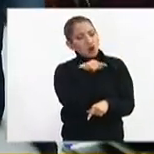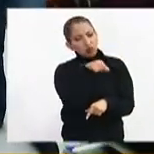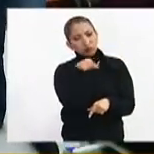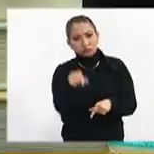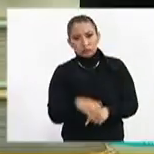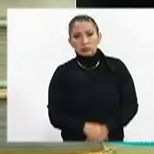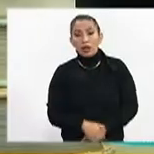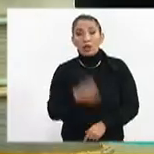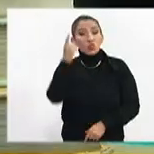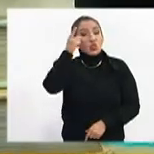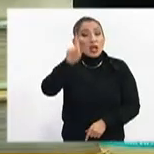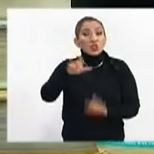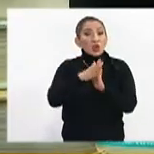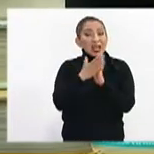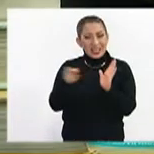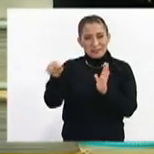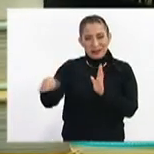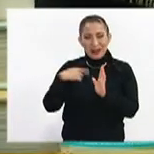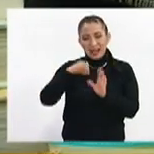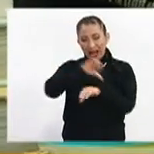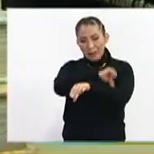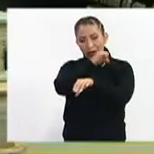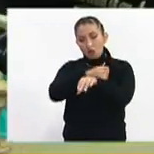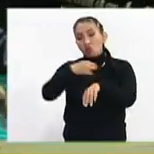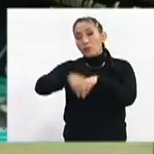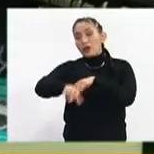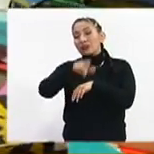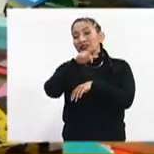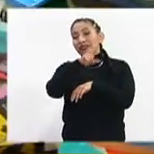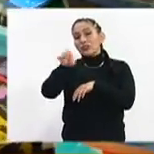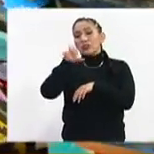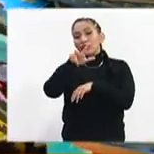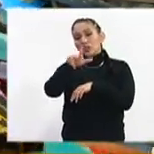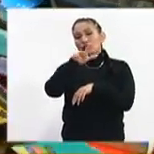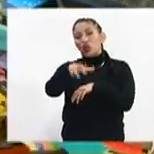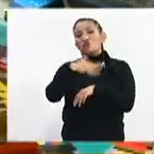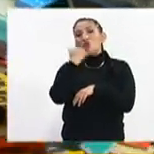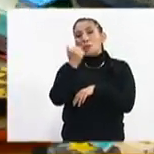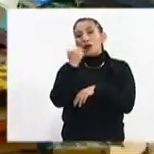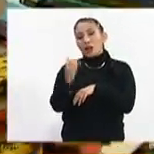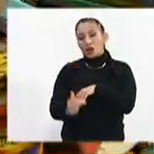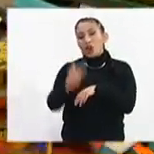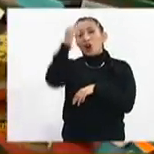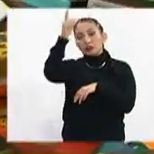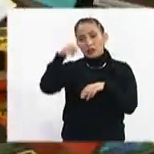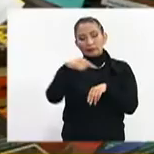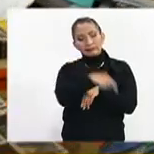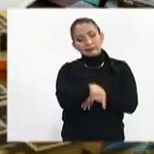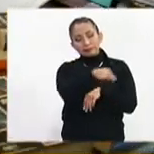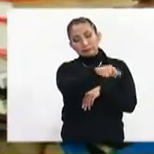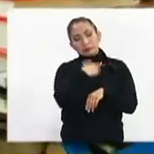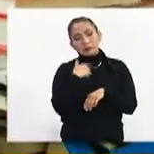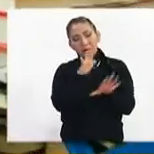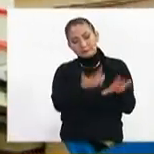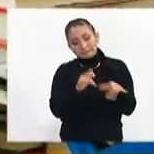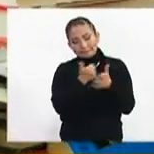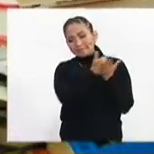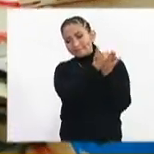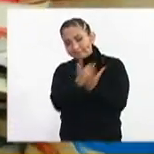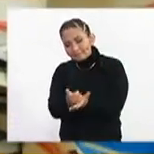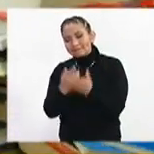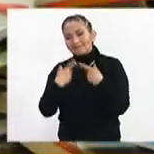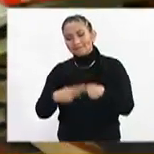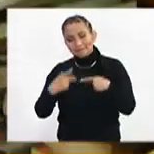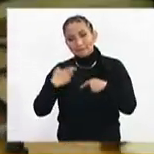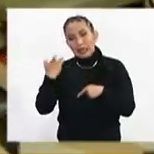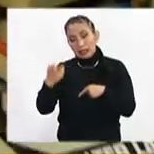Viejo. Los dueños de la librería, ubicada en Álvaro Obregón número 118 en la colonia Roma Norte, atribuyen a la compasión y solidaridad de la